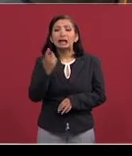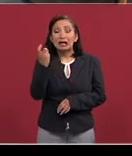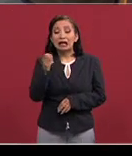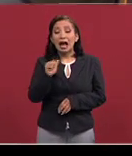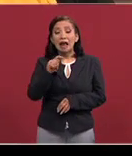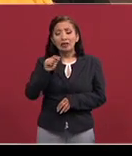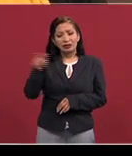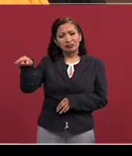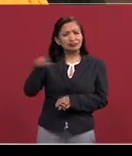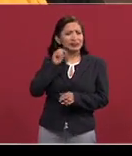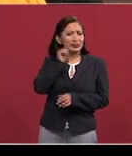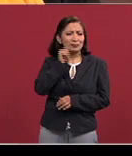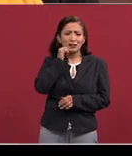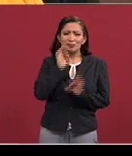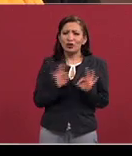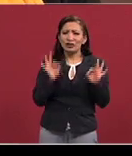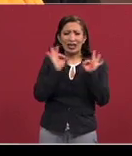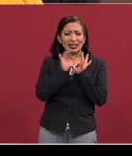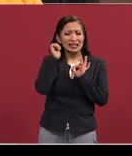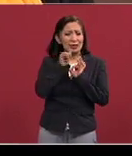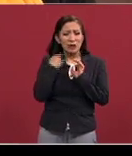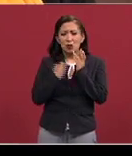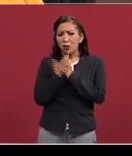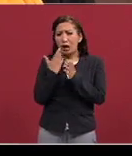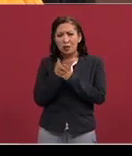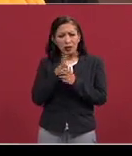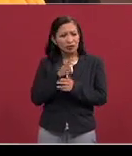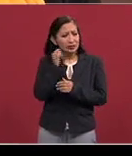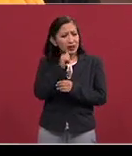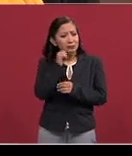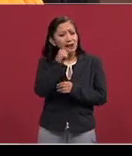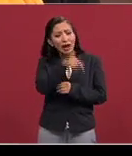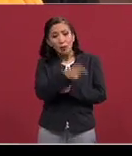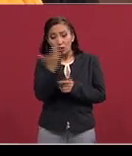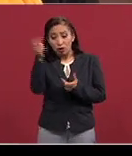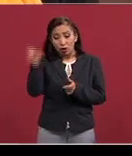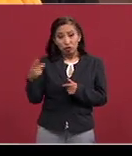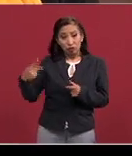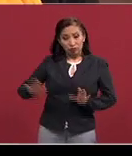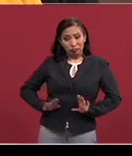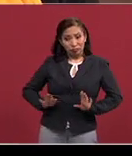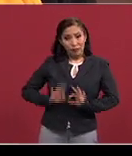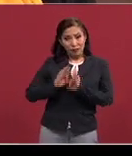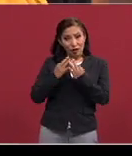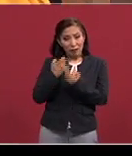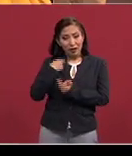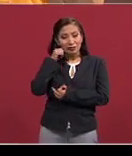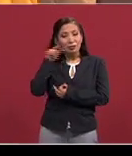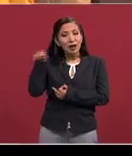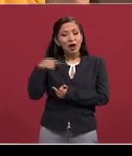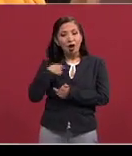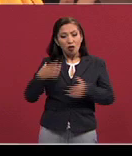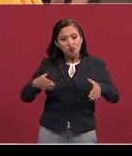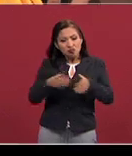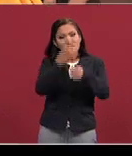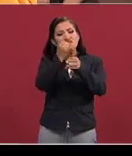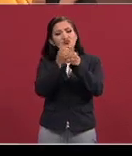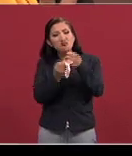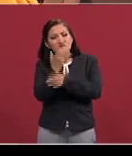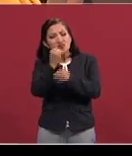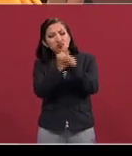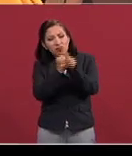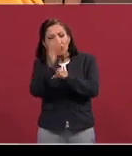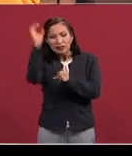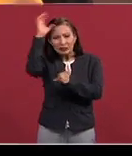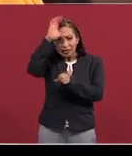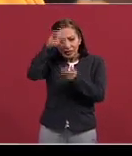Atl es siempre emblemático, porque Atl es siempre vigente, porque Atl con esta personalidad fascinante de haber sido vulcanólogo,